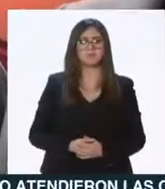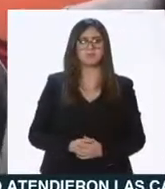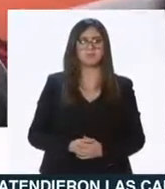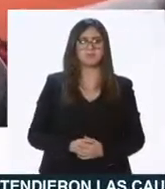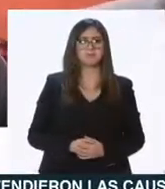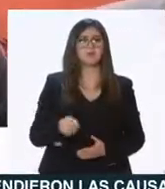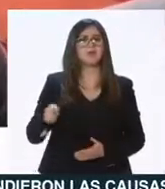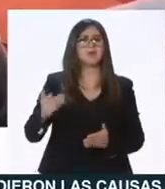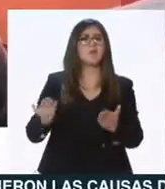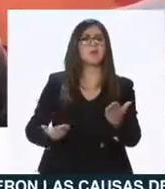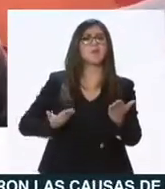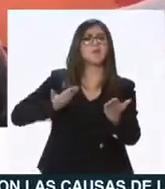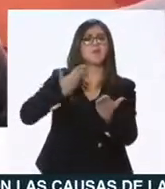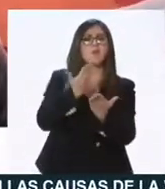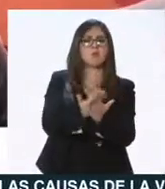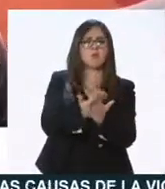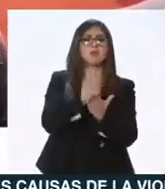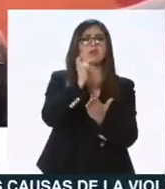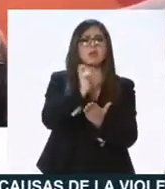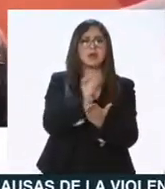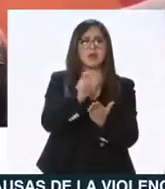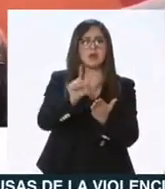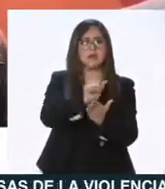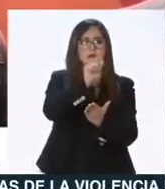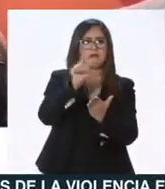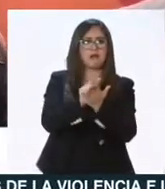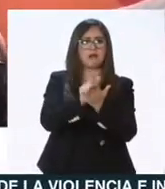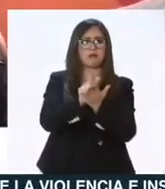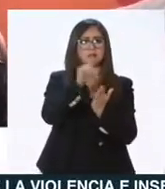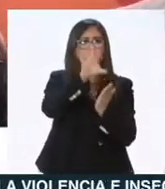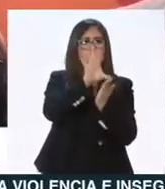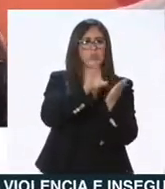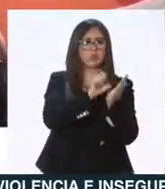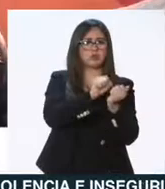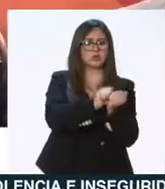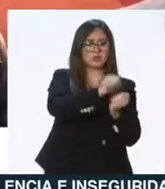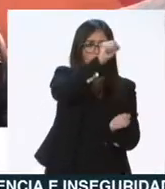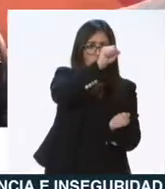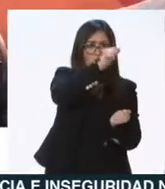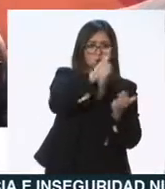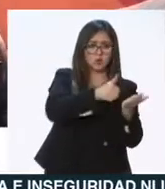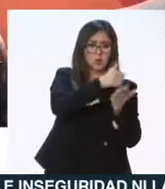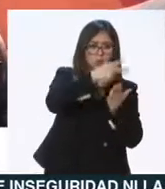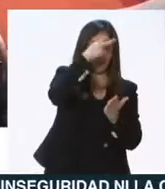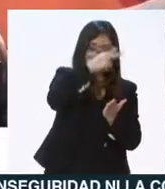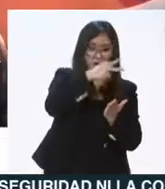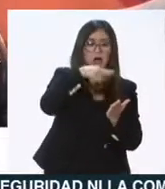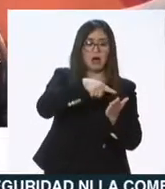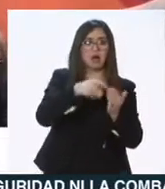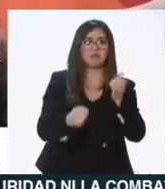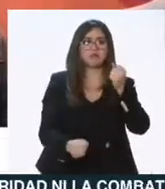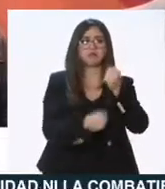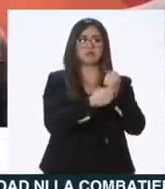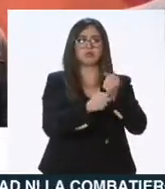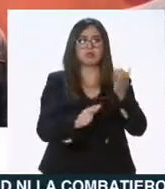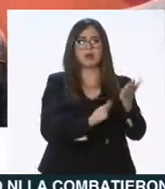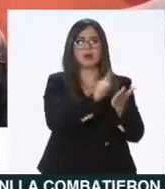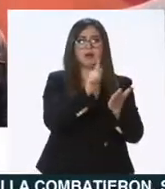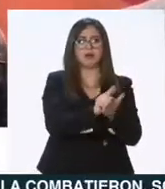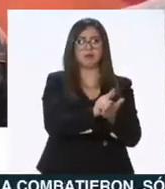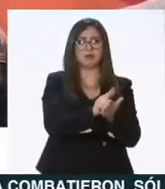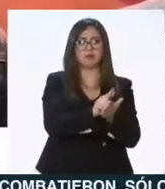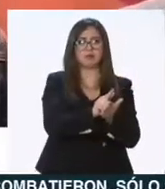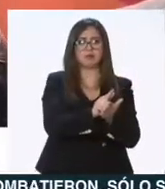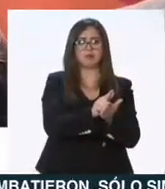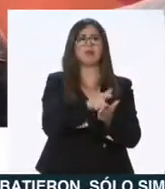Consiste en las leyes secundarias que tiene la nueva Constitución de la Ciudad de México. Es coyuntural,